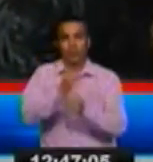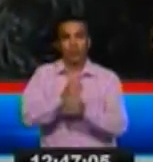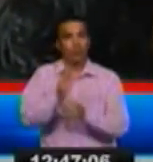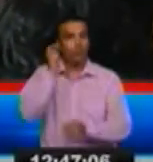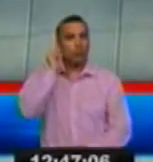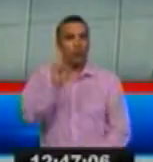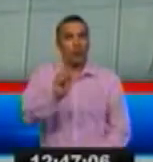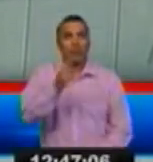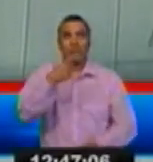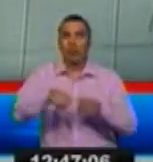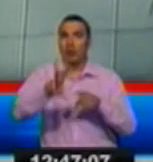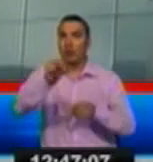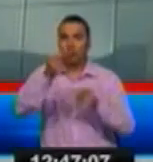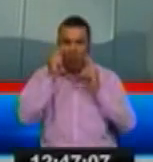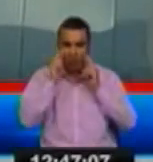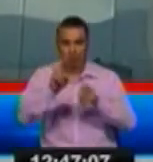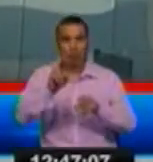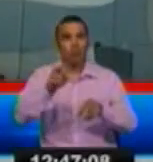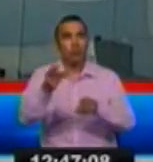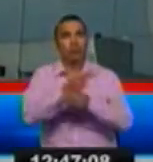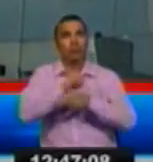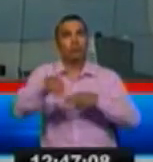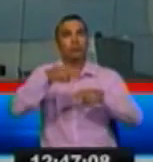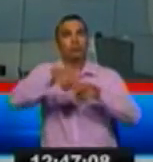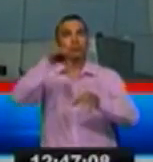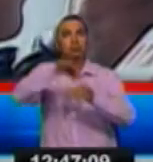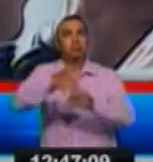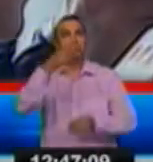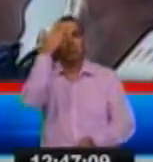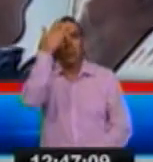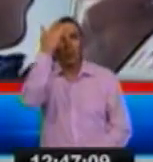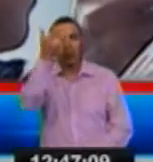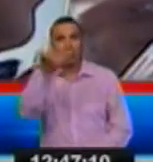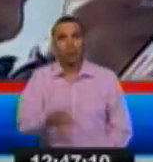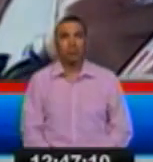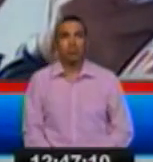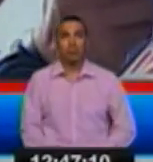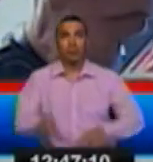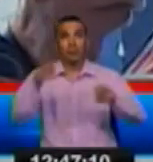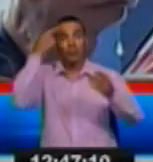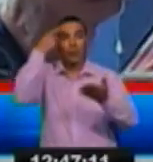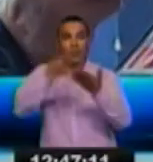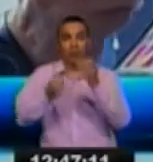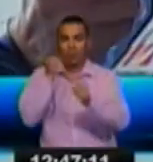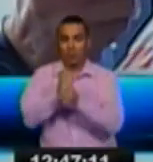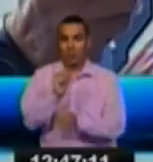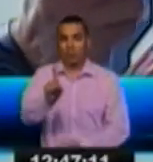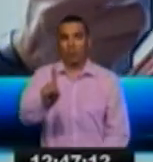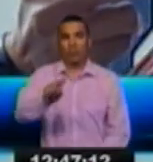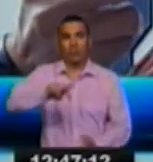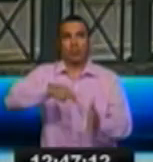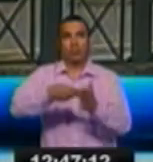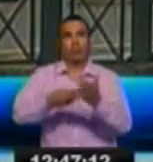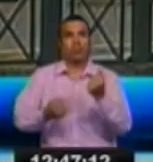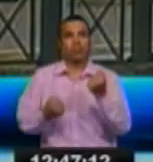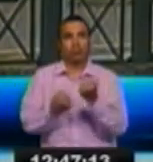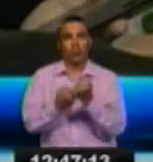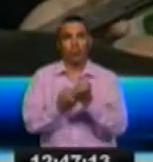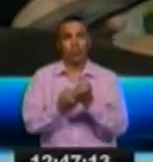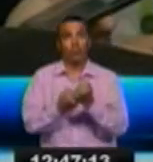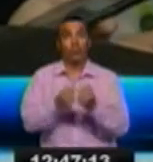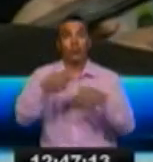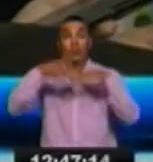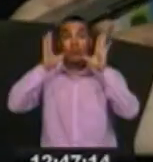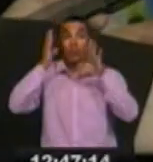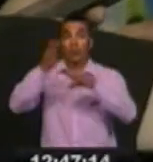Vicuña, aunque no está reconocida por el Consejo Nacional Electoral. La condición para darle el cargo fue el que haga los aportes. En diciembre pasado,